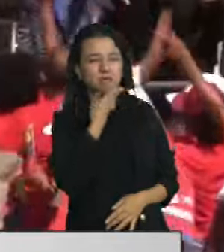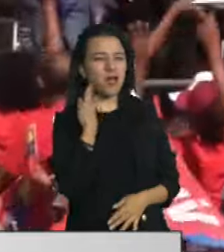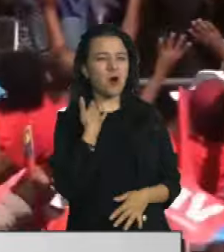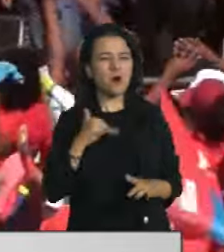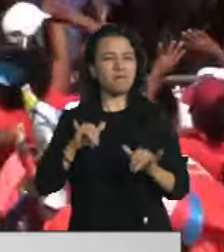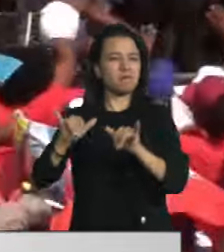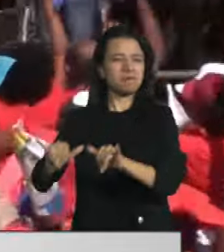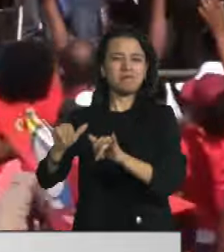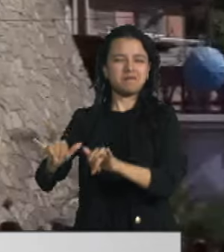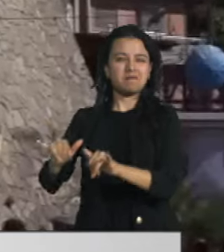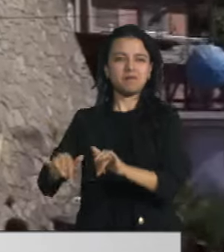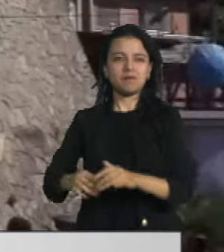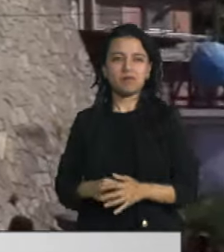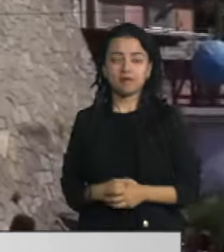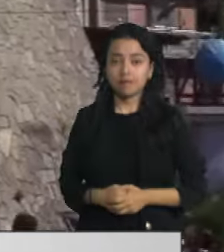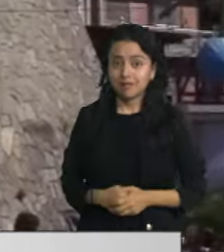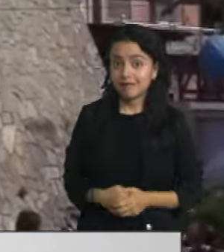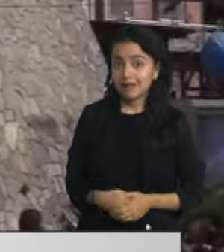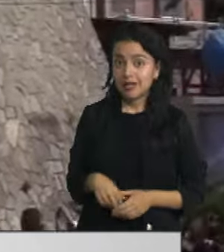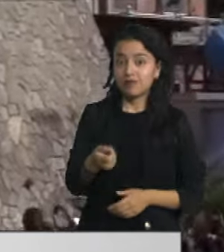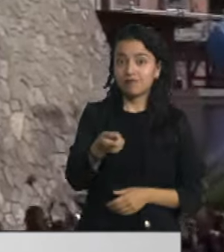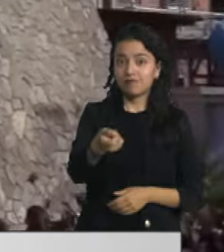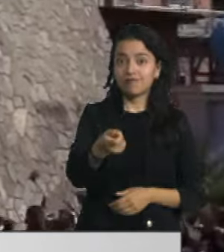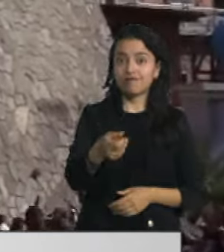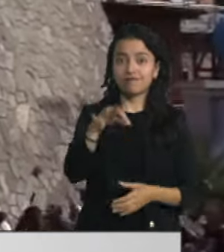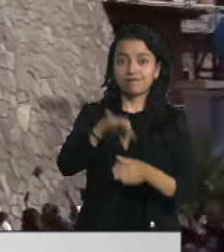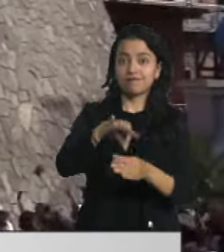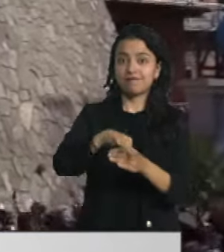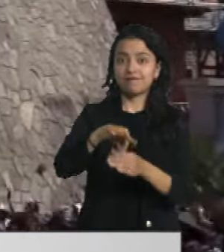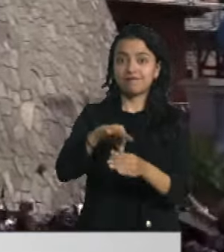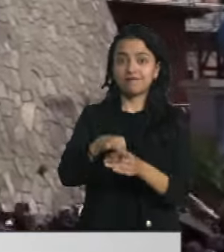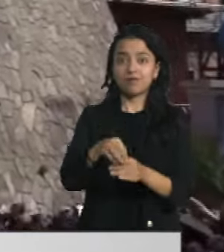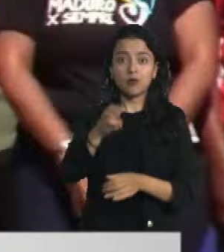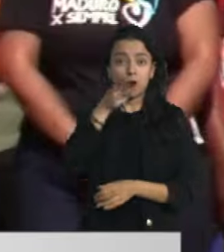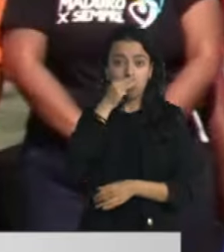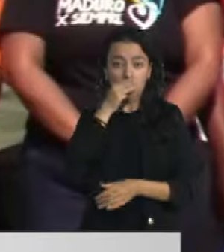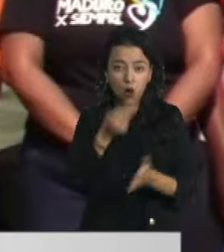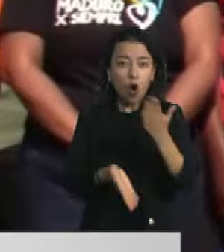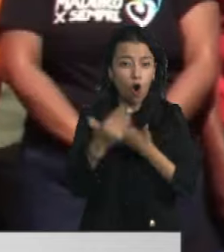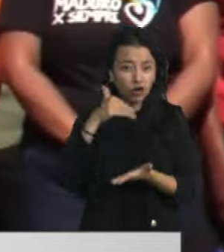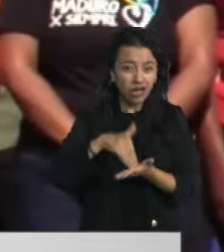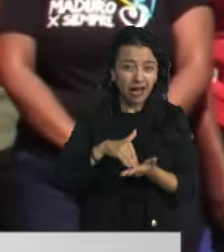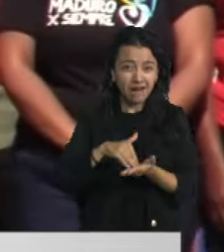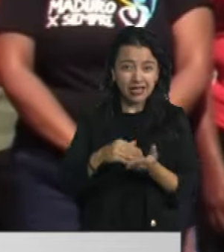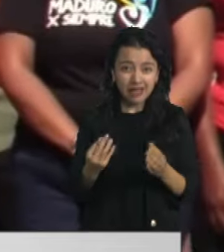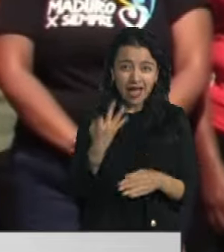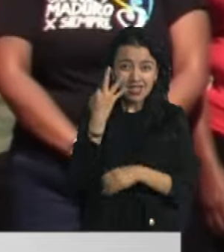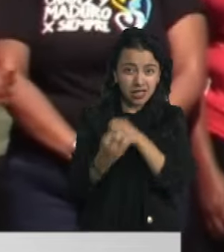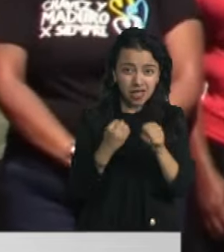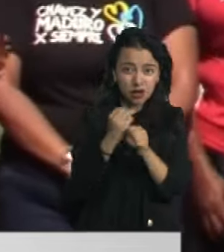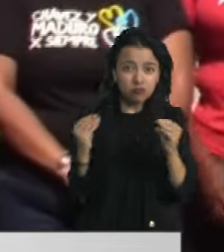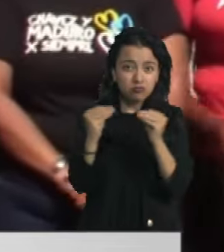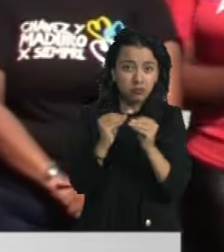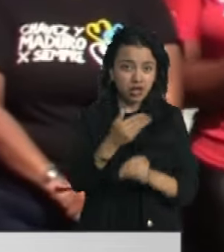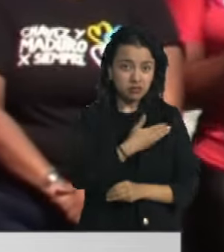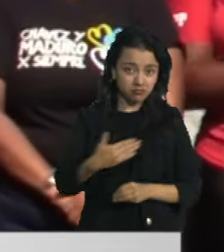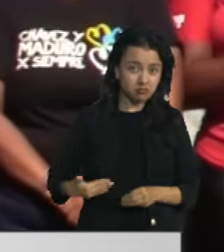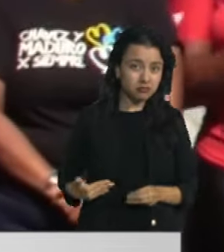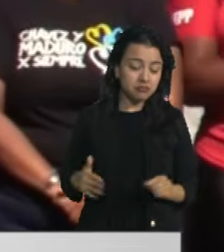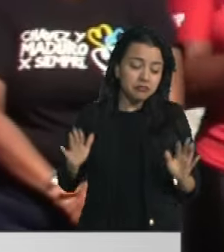que buscará un tercer mandato por 6 años más, asombrará al mundo entero, ya que se tratará, según él, de un